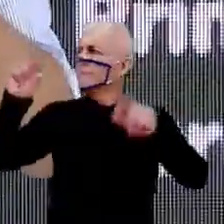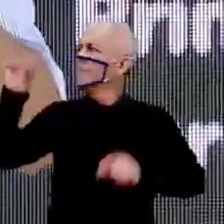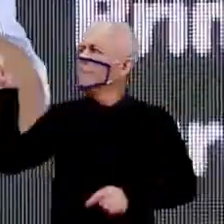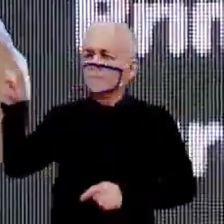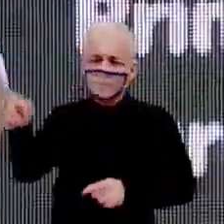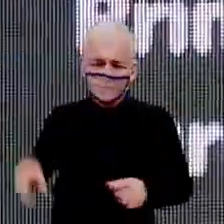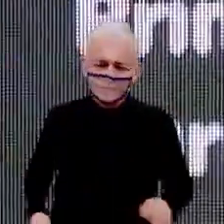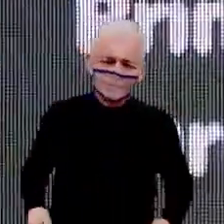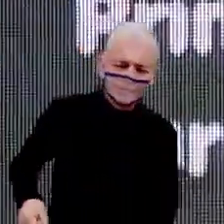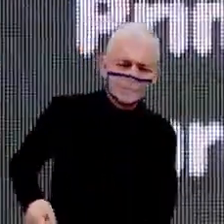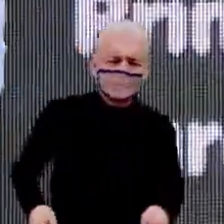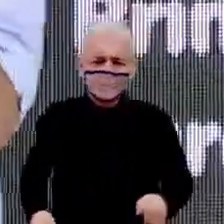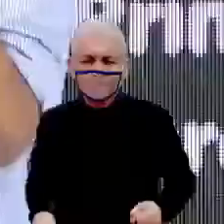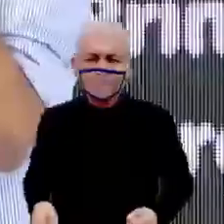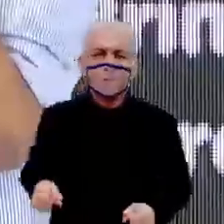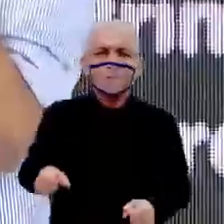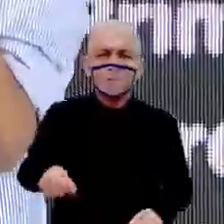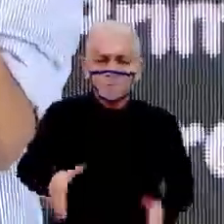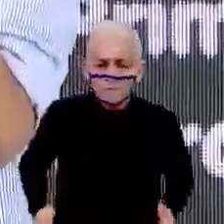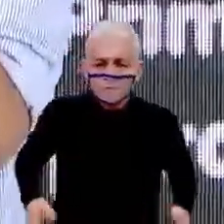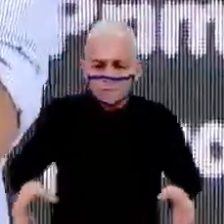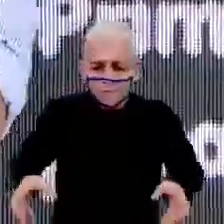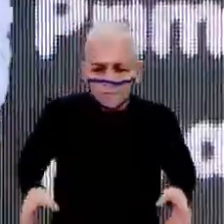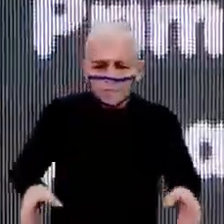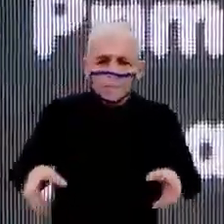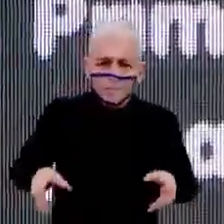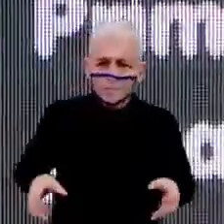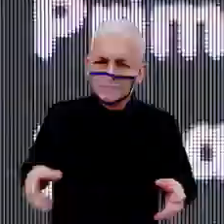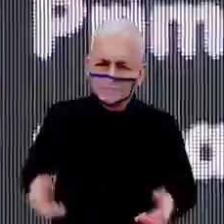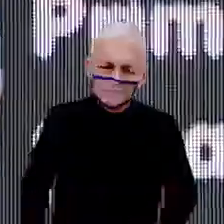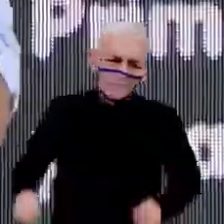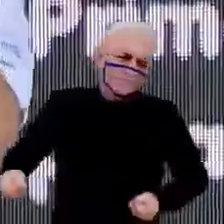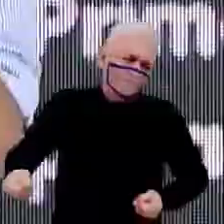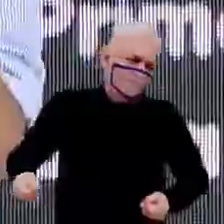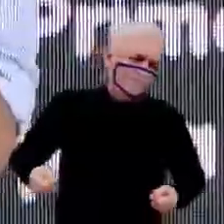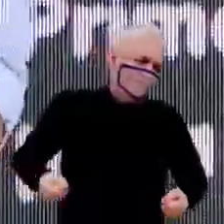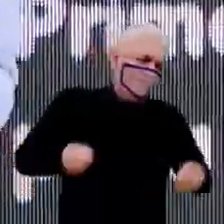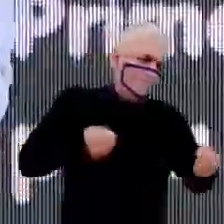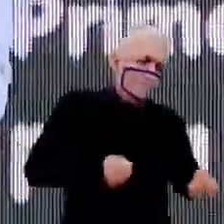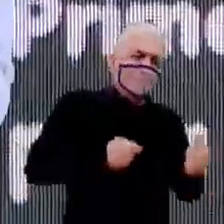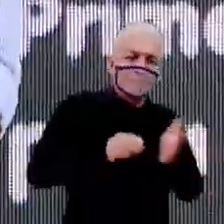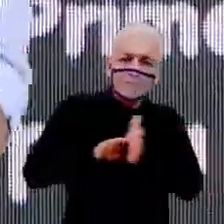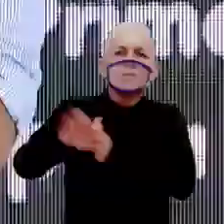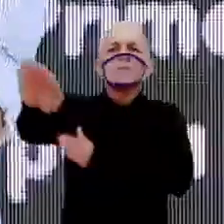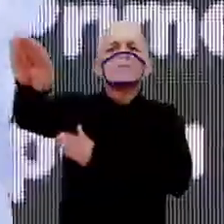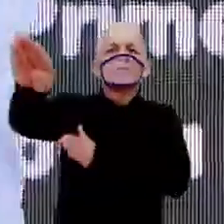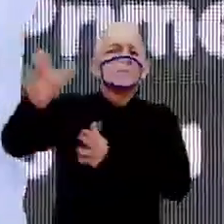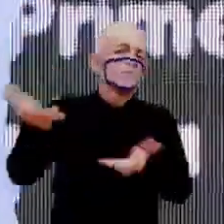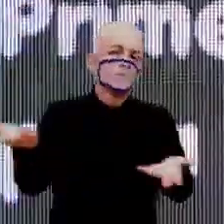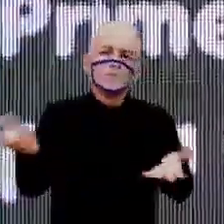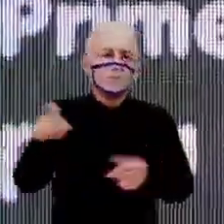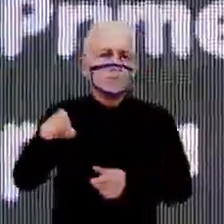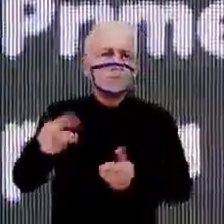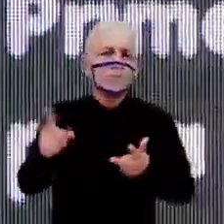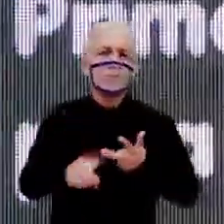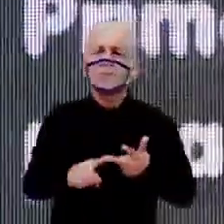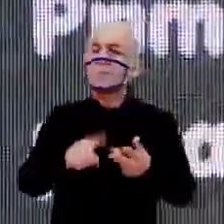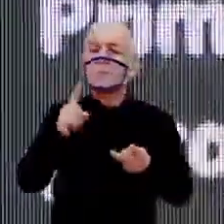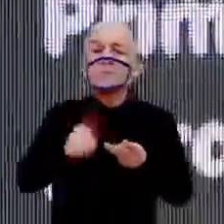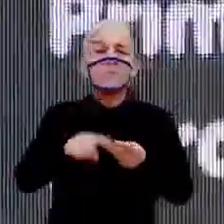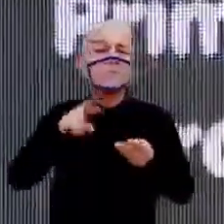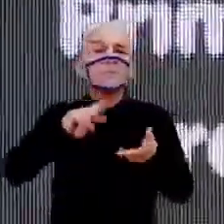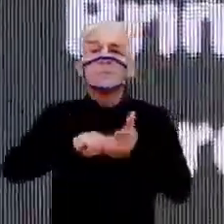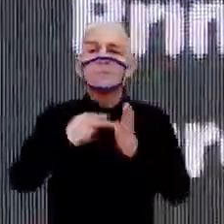que tropezarse, caerse o si estás en silla de ruedas, de que alguien te cargue hasta la vía más cercana. Significa para